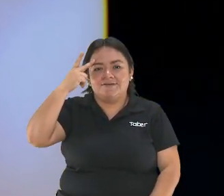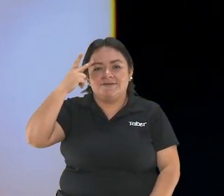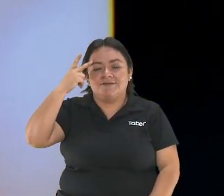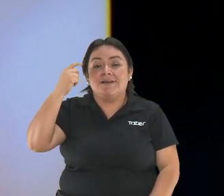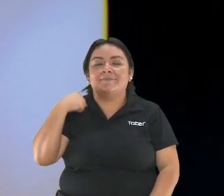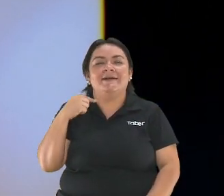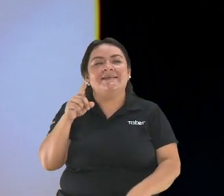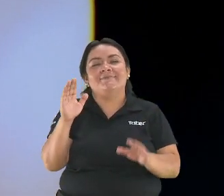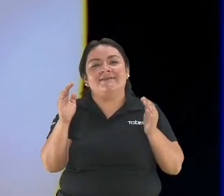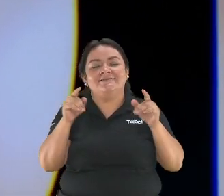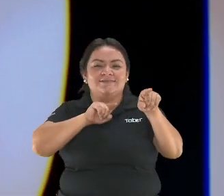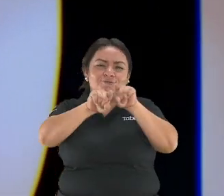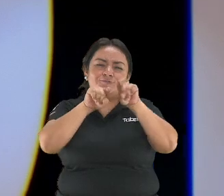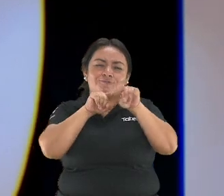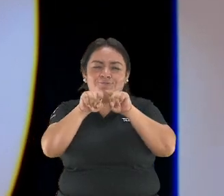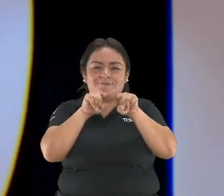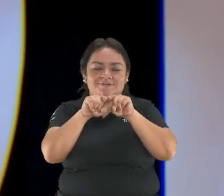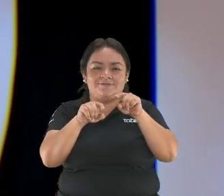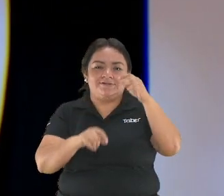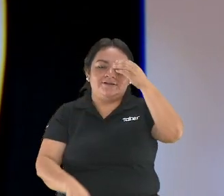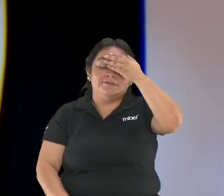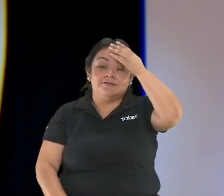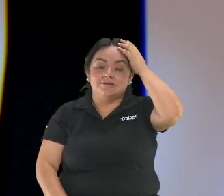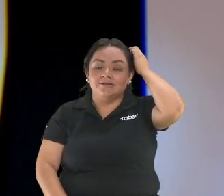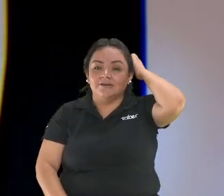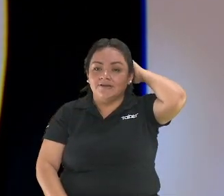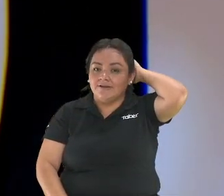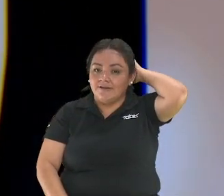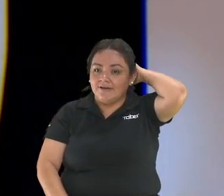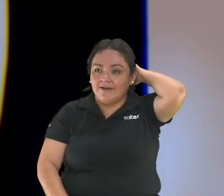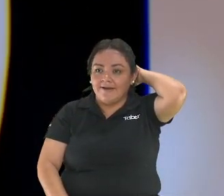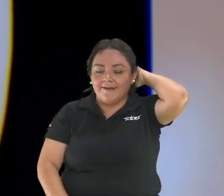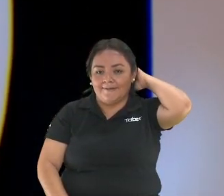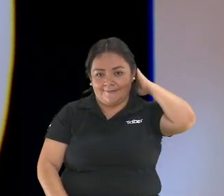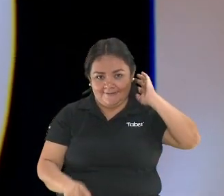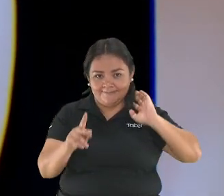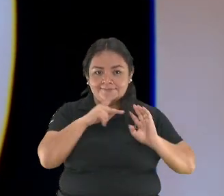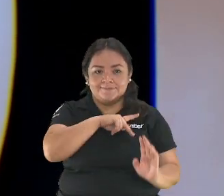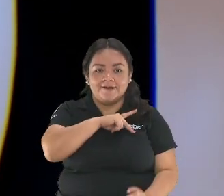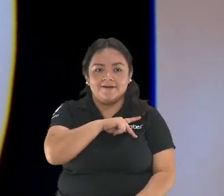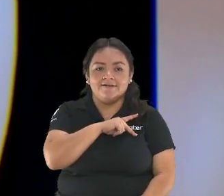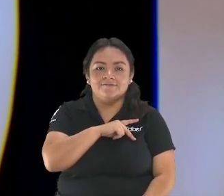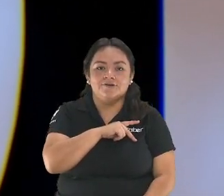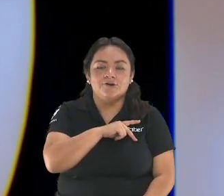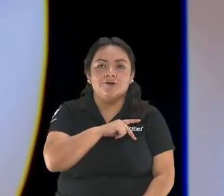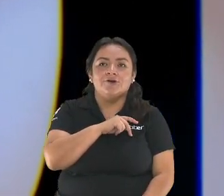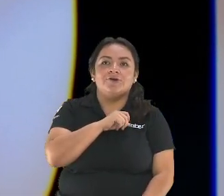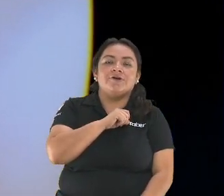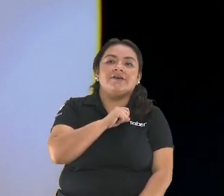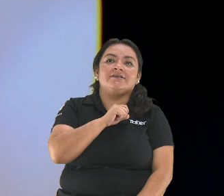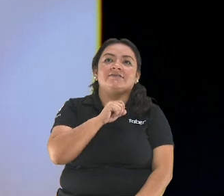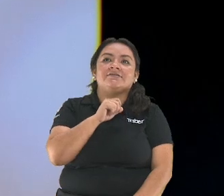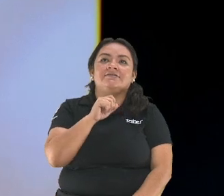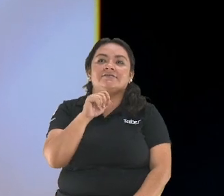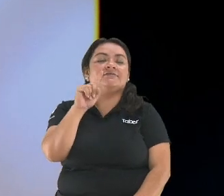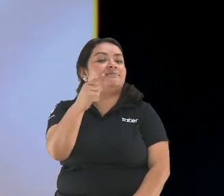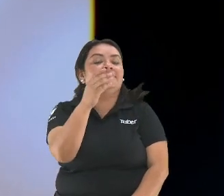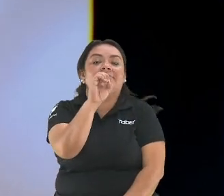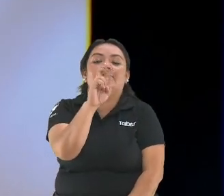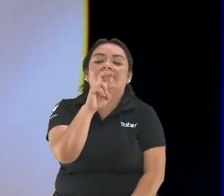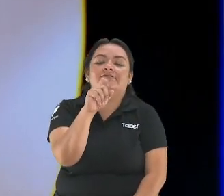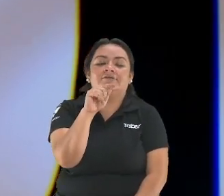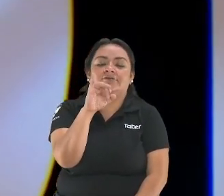olímpicos santiago está haciendo referencia a eso pablo en la primera carta corintios capítulo 9 versículo